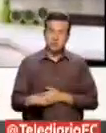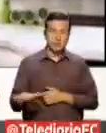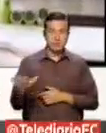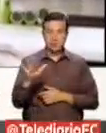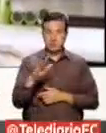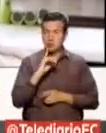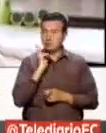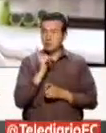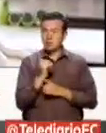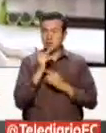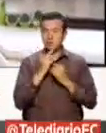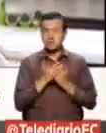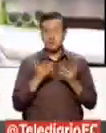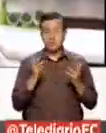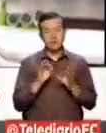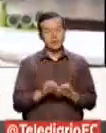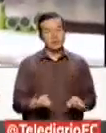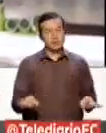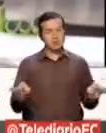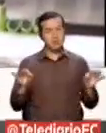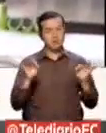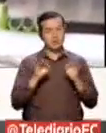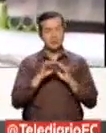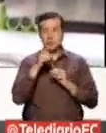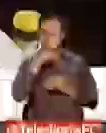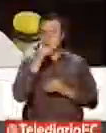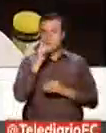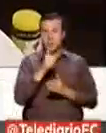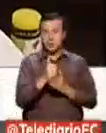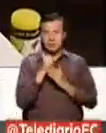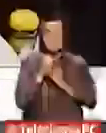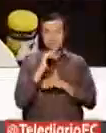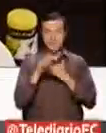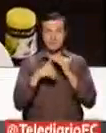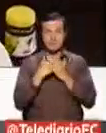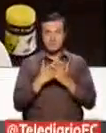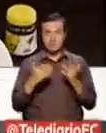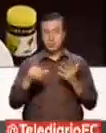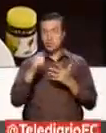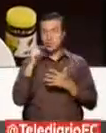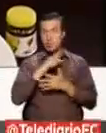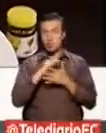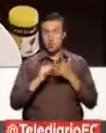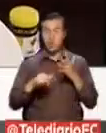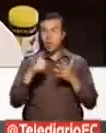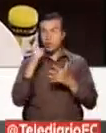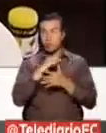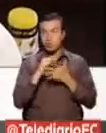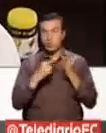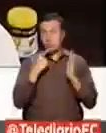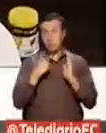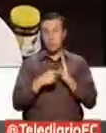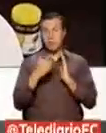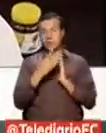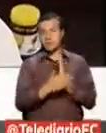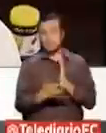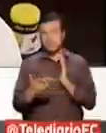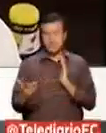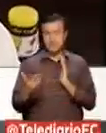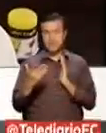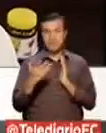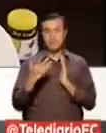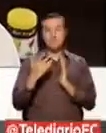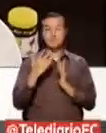que es el componente importante de esta bebida. Nosotros también hacemos otros subproductos, como por ejemplo